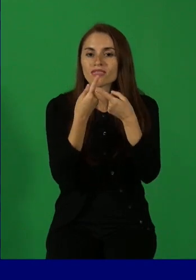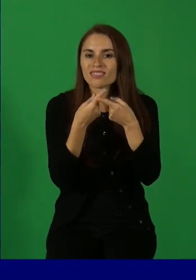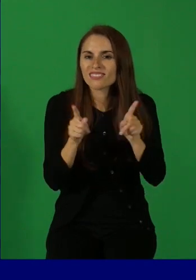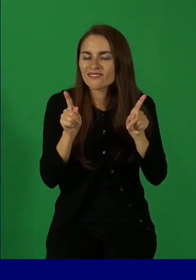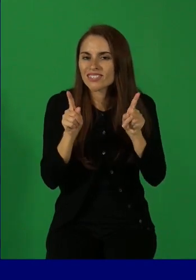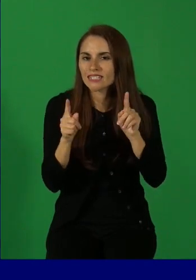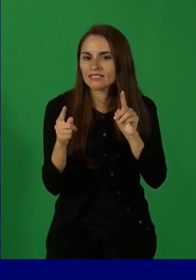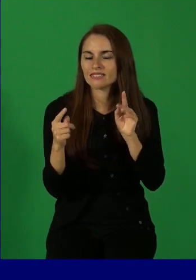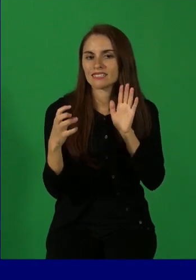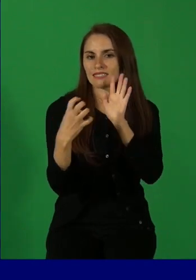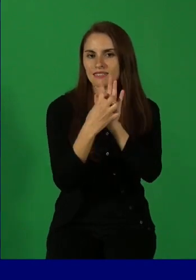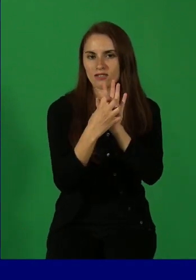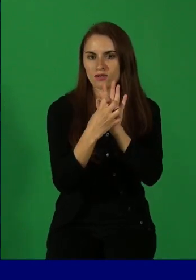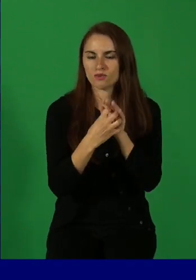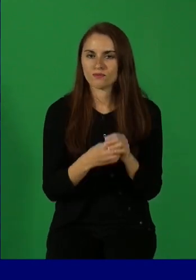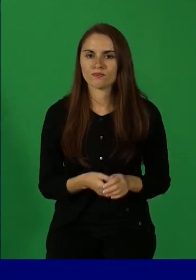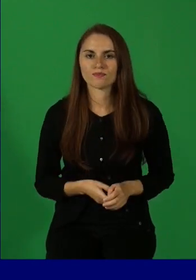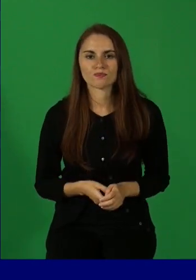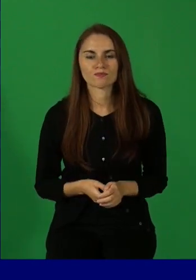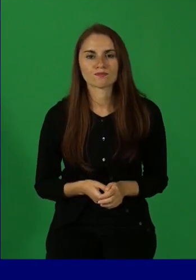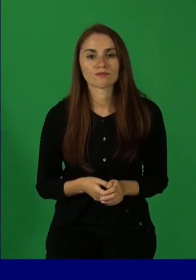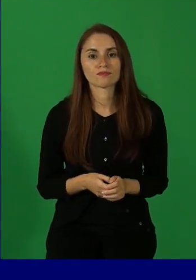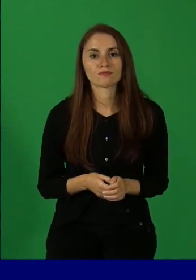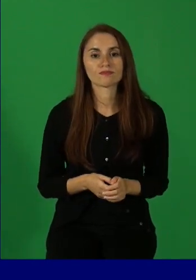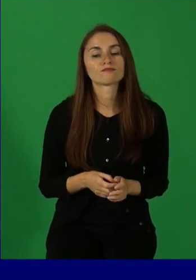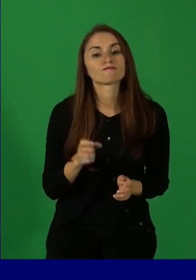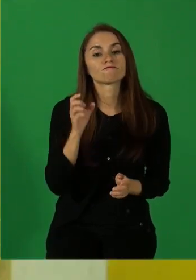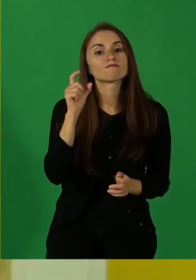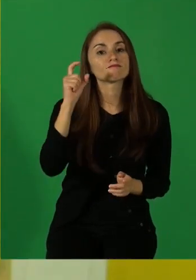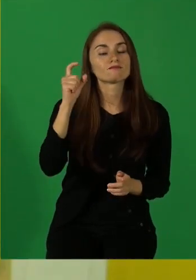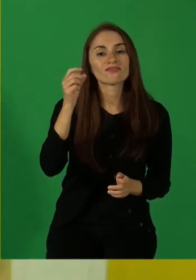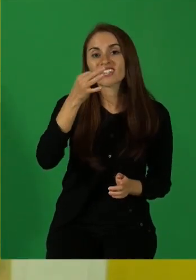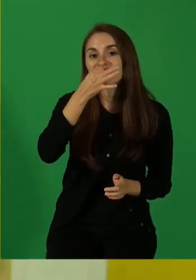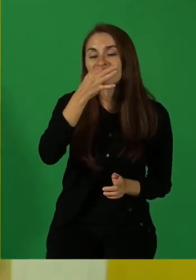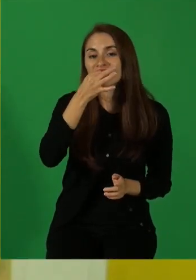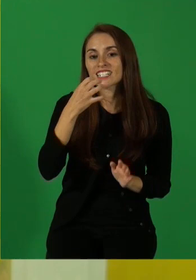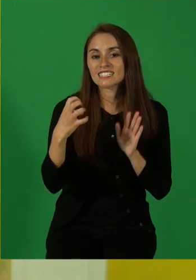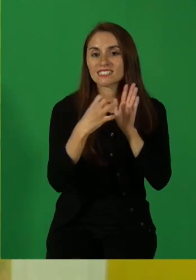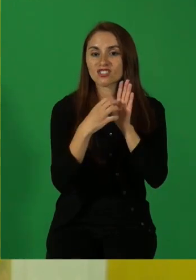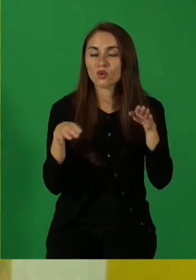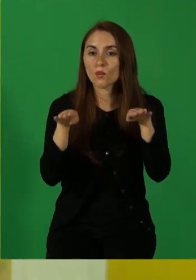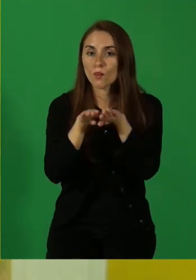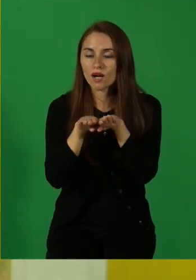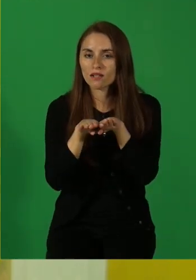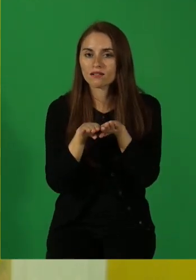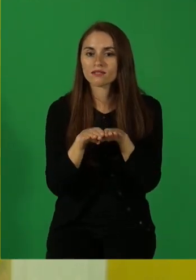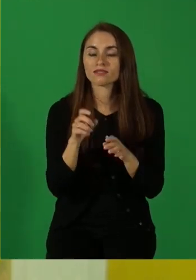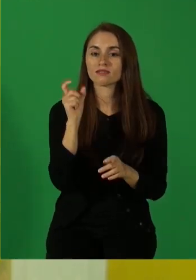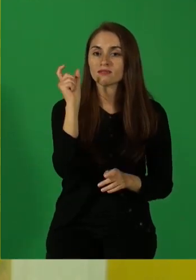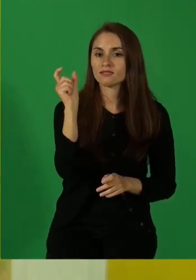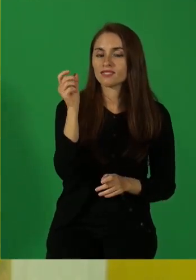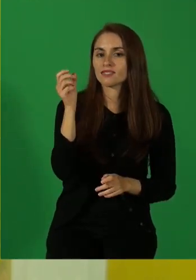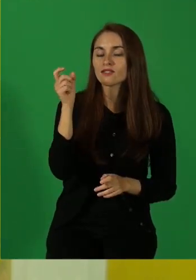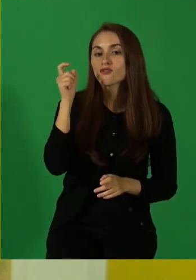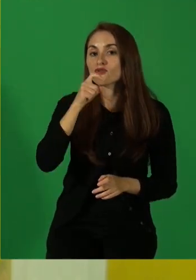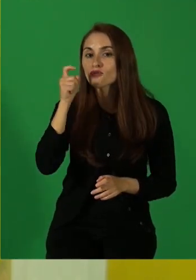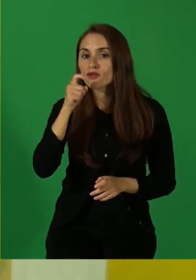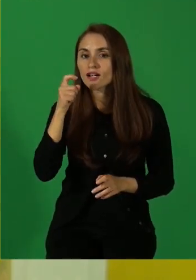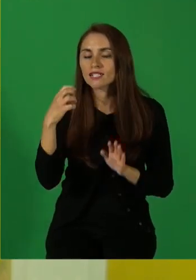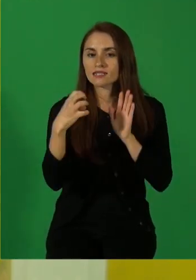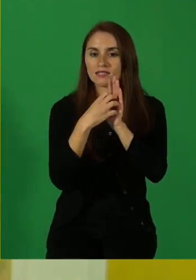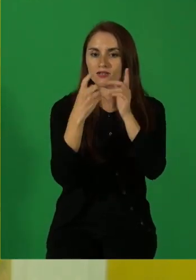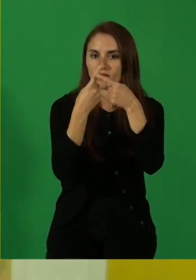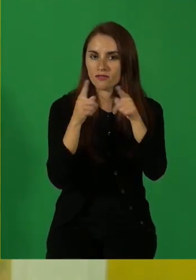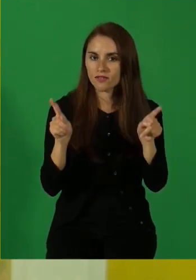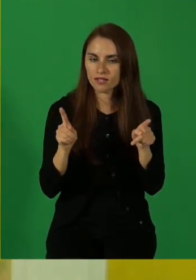distinto signo. Ficha verde con signos iguales y ficha roja cada vez que dividamos signos